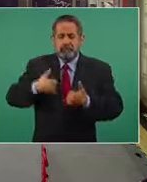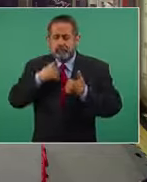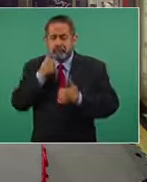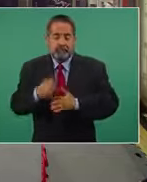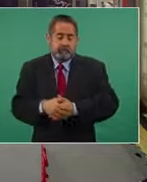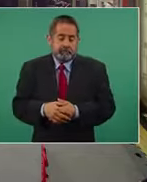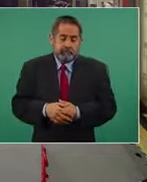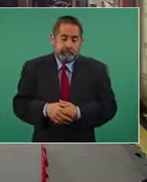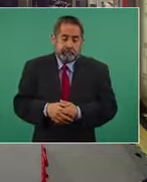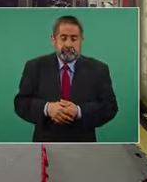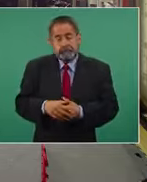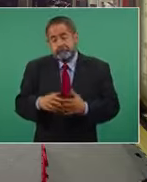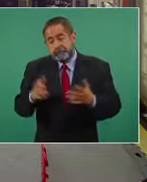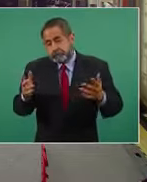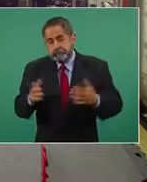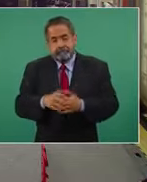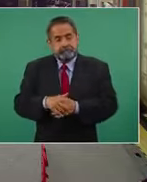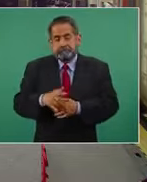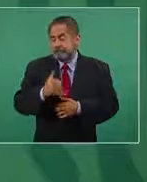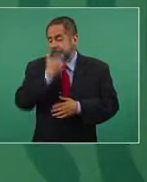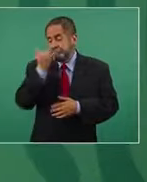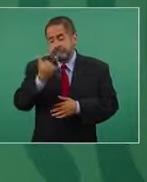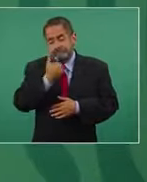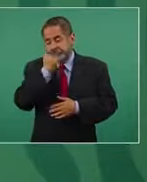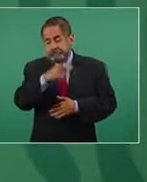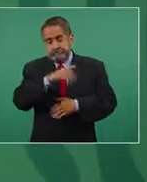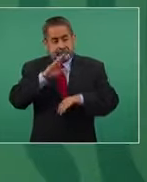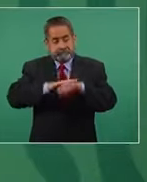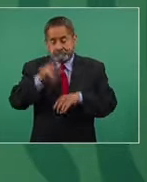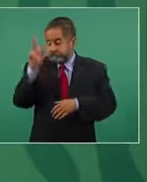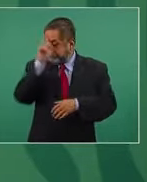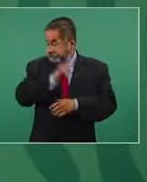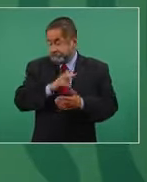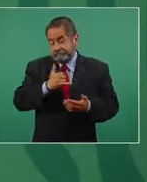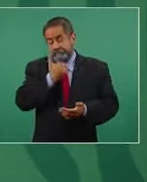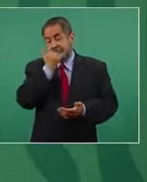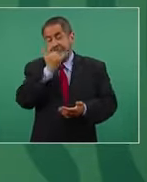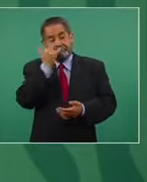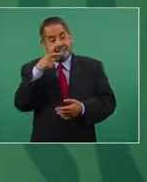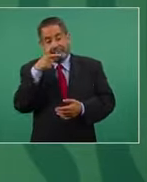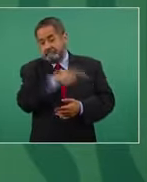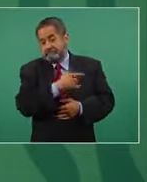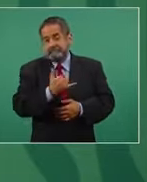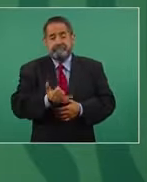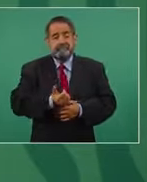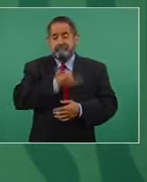esa es otra equivocación gravísima.